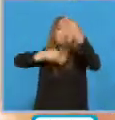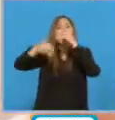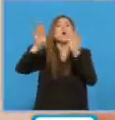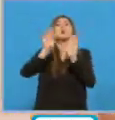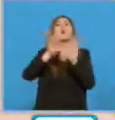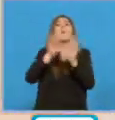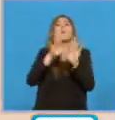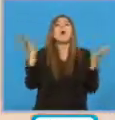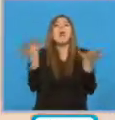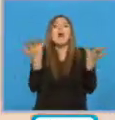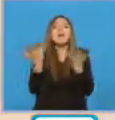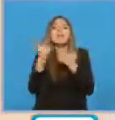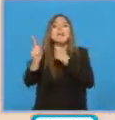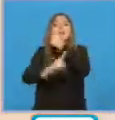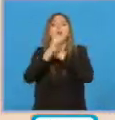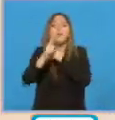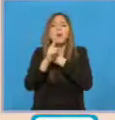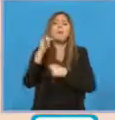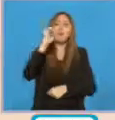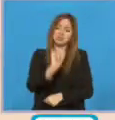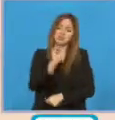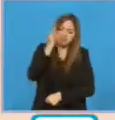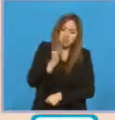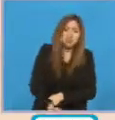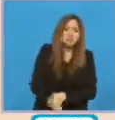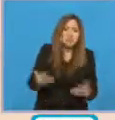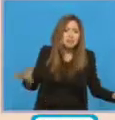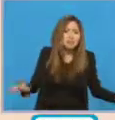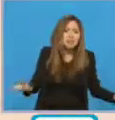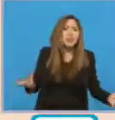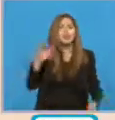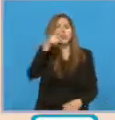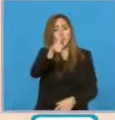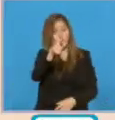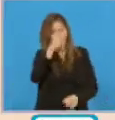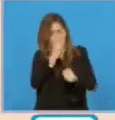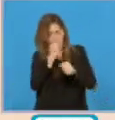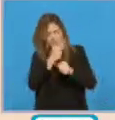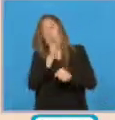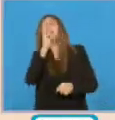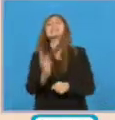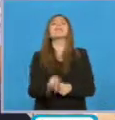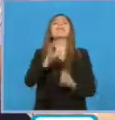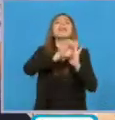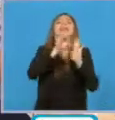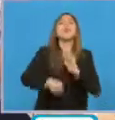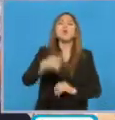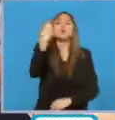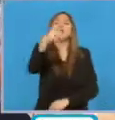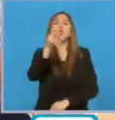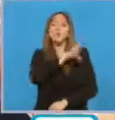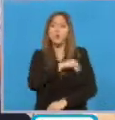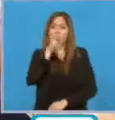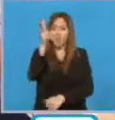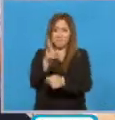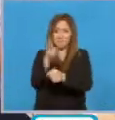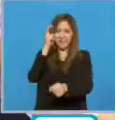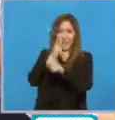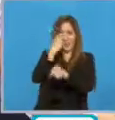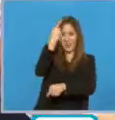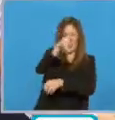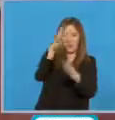que nadie acepta. Entonces tú piensas que ese hijo que tienes estuviera de invitado en tu casa, ¿lo volverías a